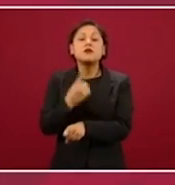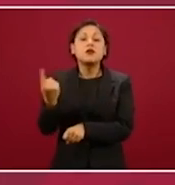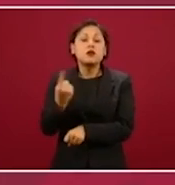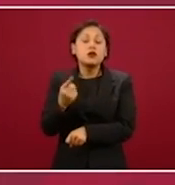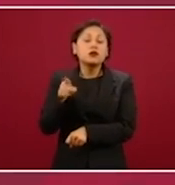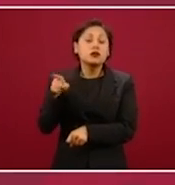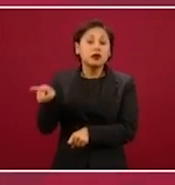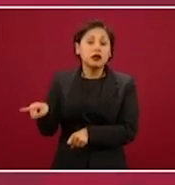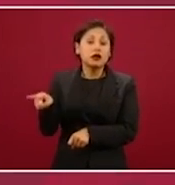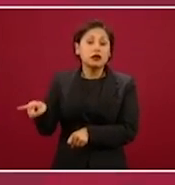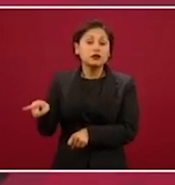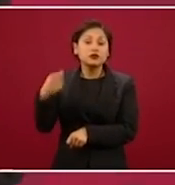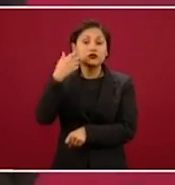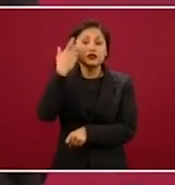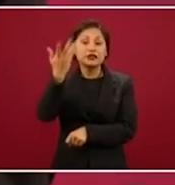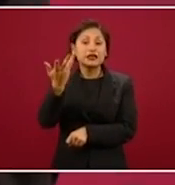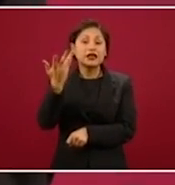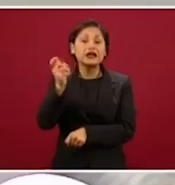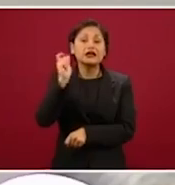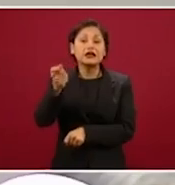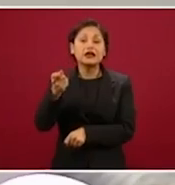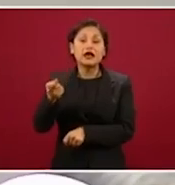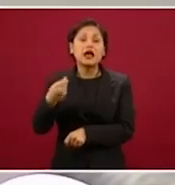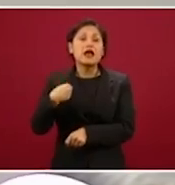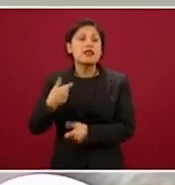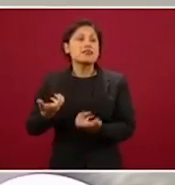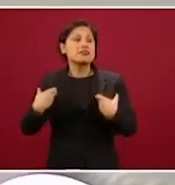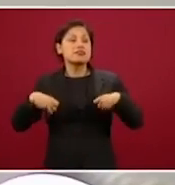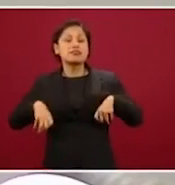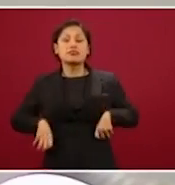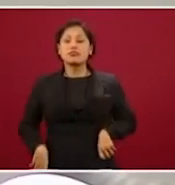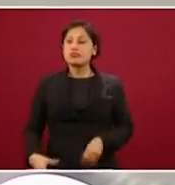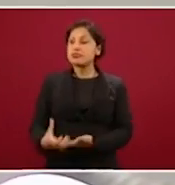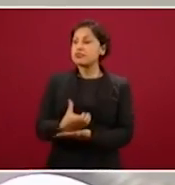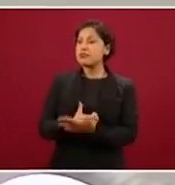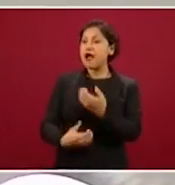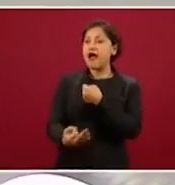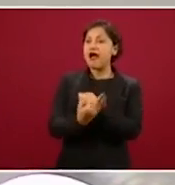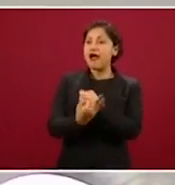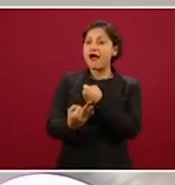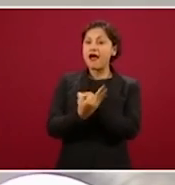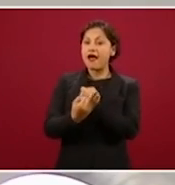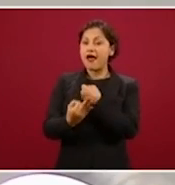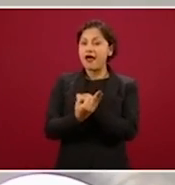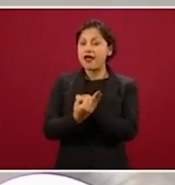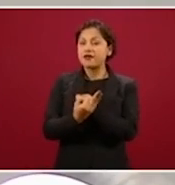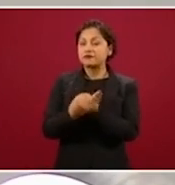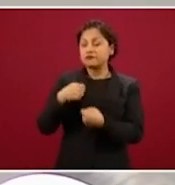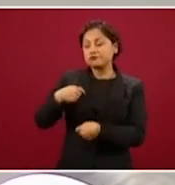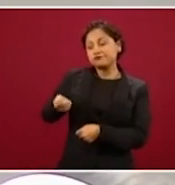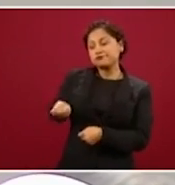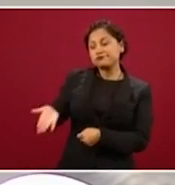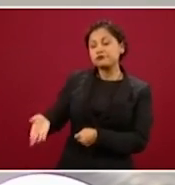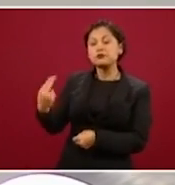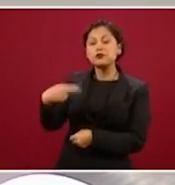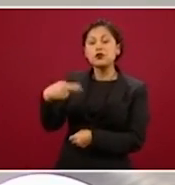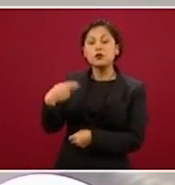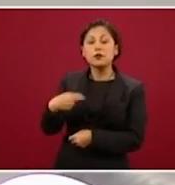Entonces, el concepto más adecuado pues es el de conservador. Entonces, en los medios,